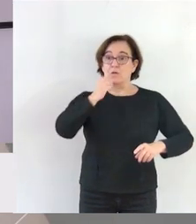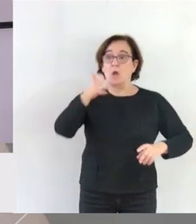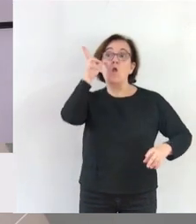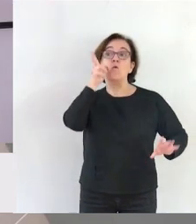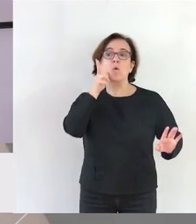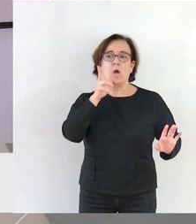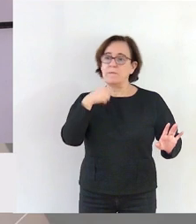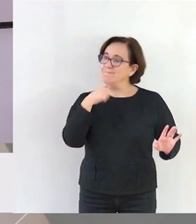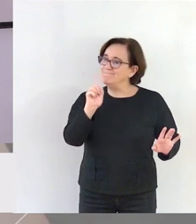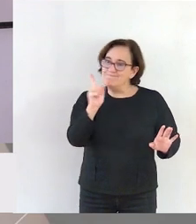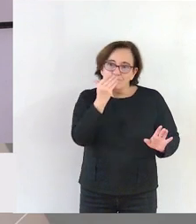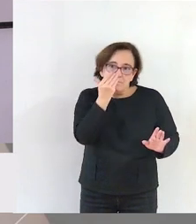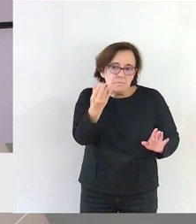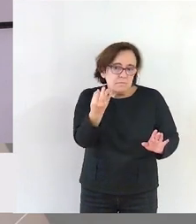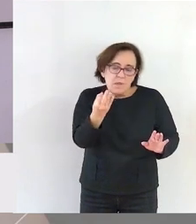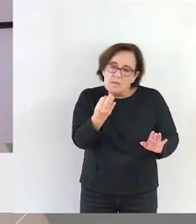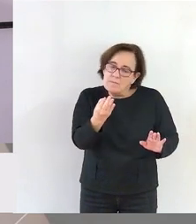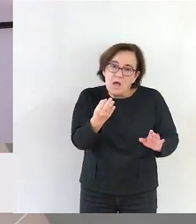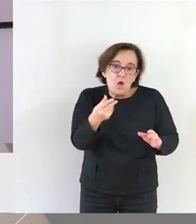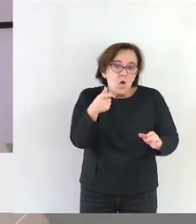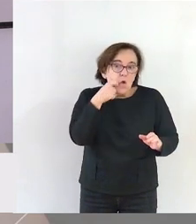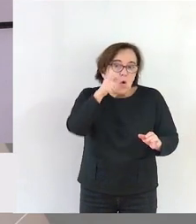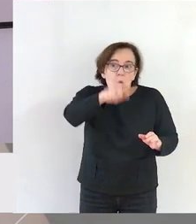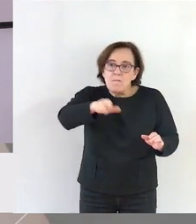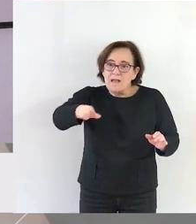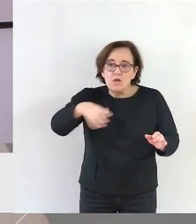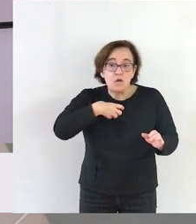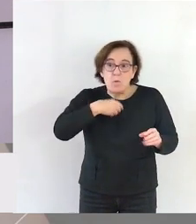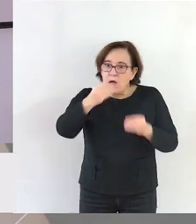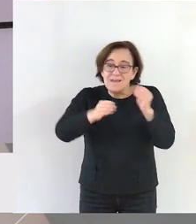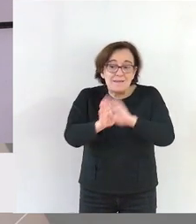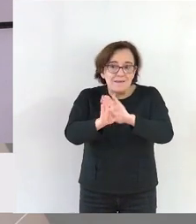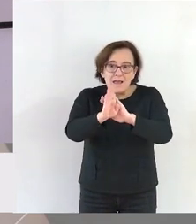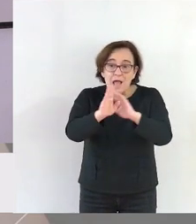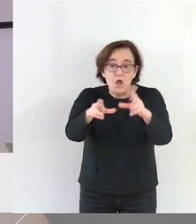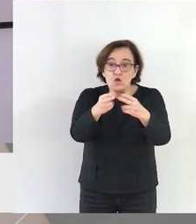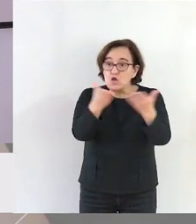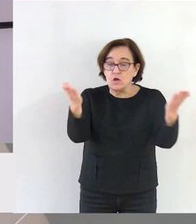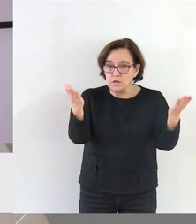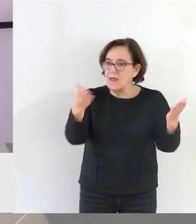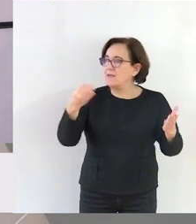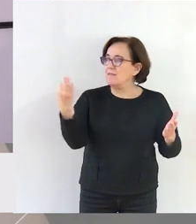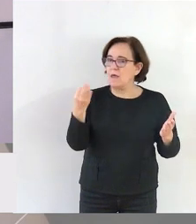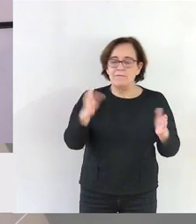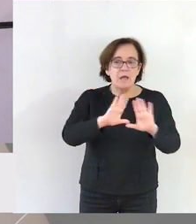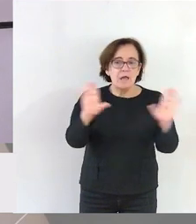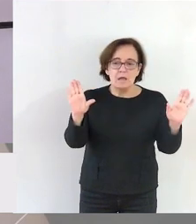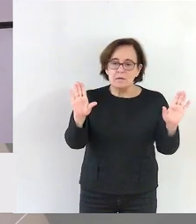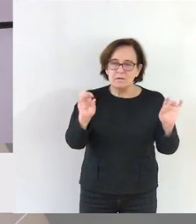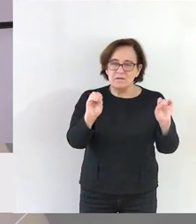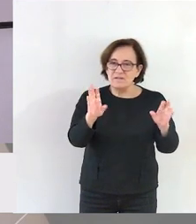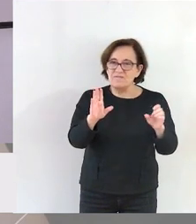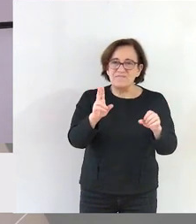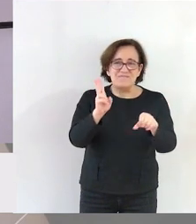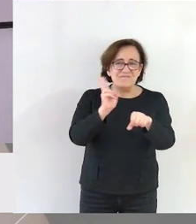nos lo podemos permitir O sea la la humanidad no se puede permitir eso la sociedad Tiene que dejar esos como